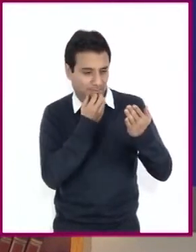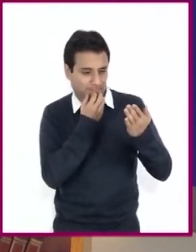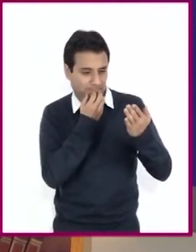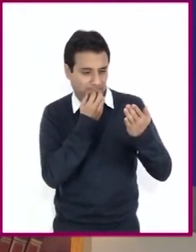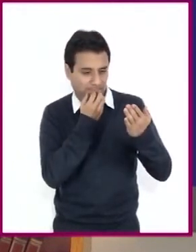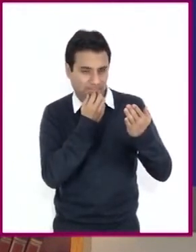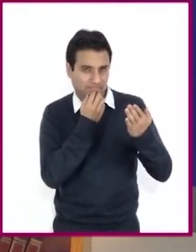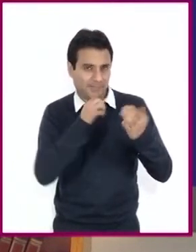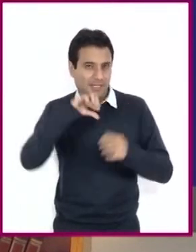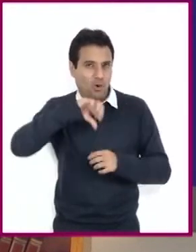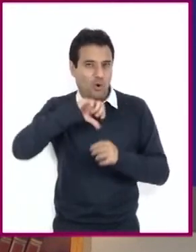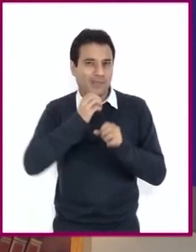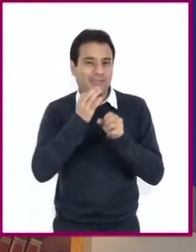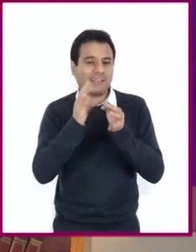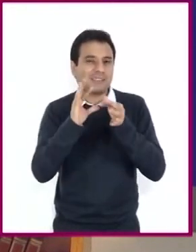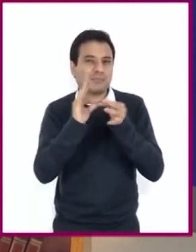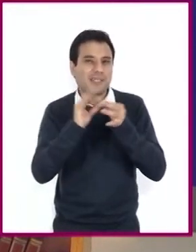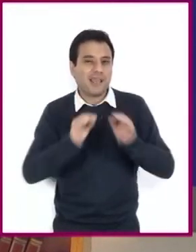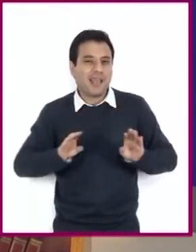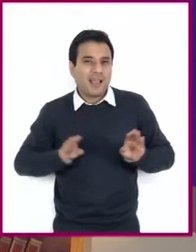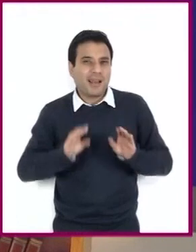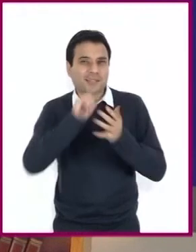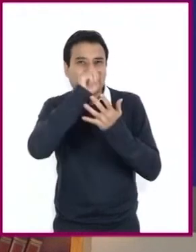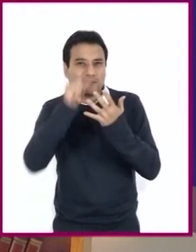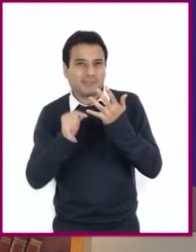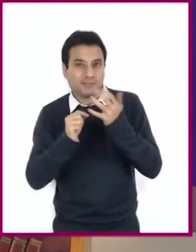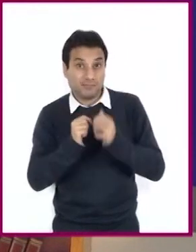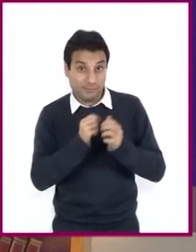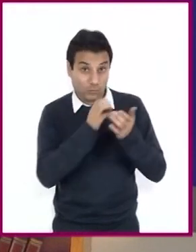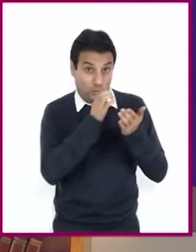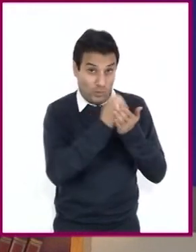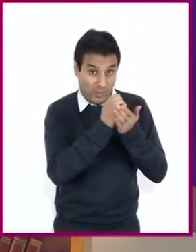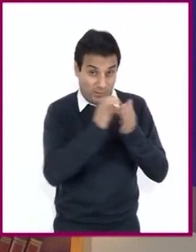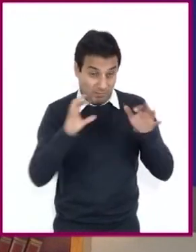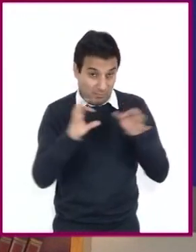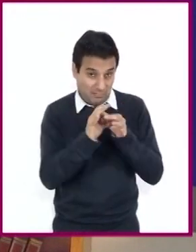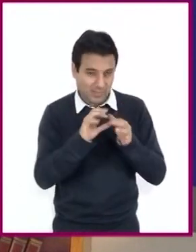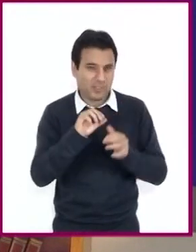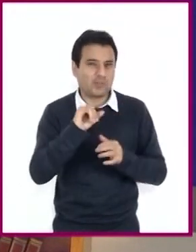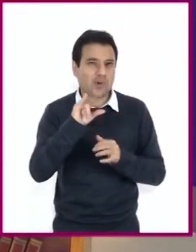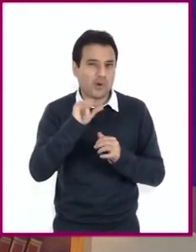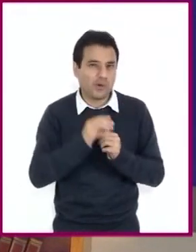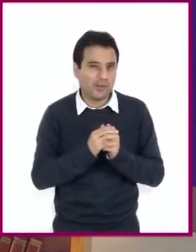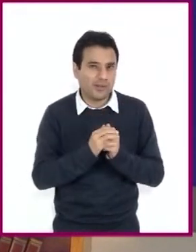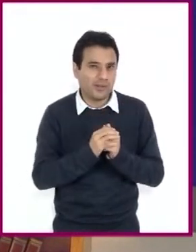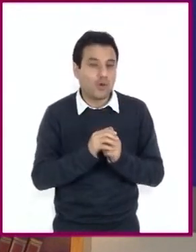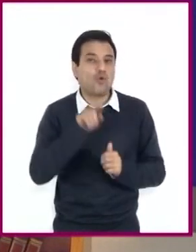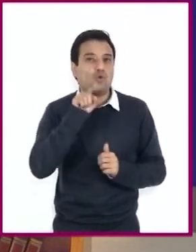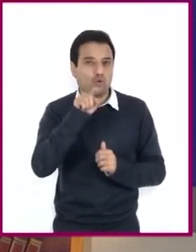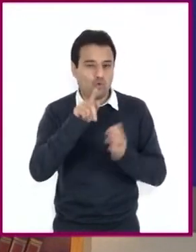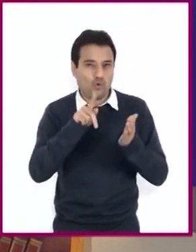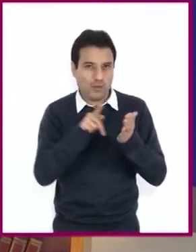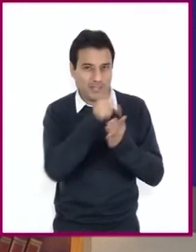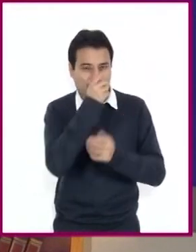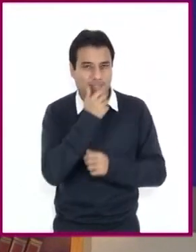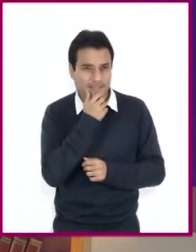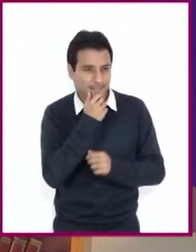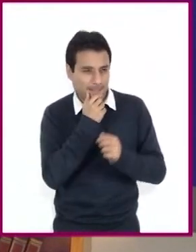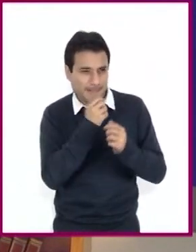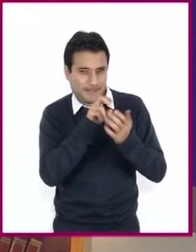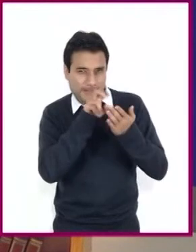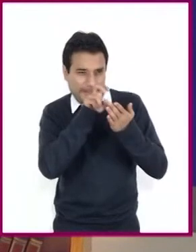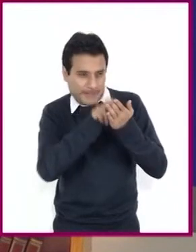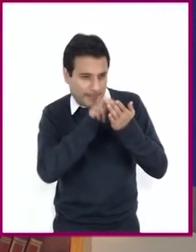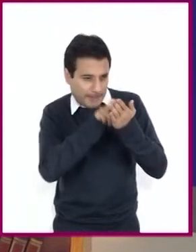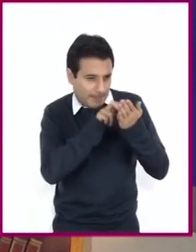mencionamos en esta sesión están presentes en sus notas que realizaron. Traten de reescribirlas de manera